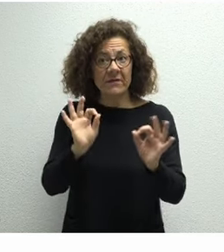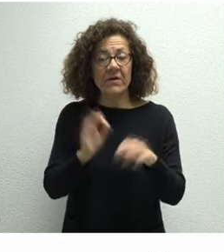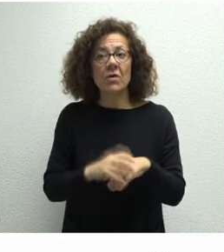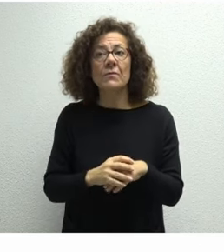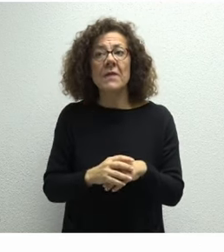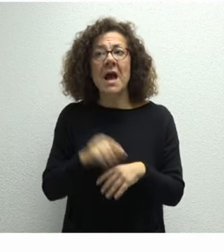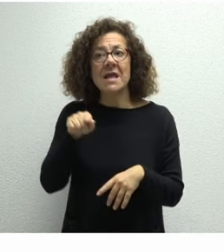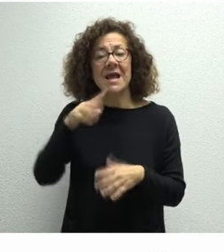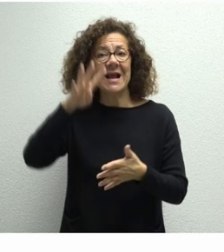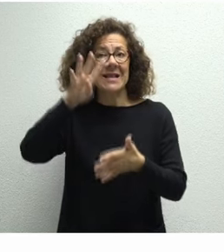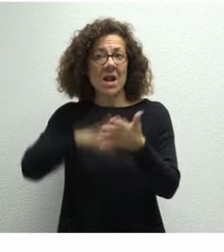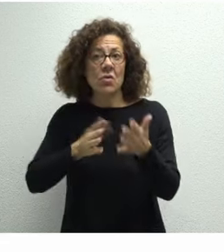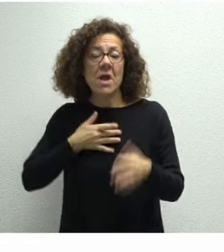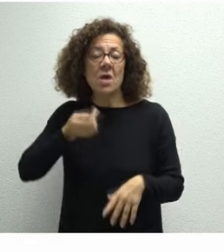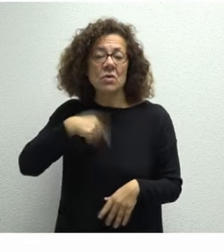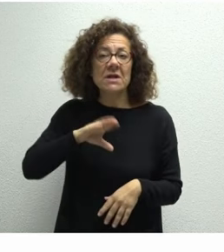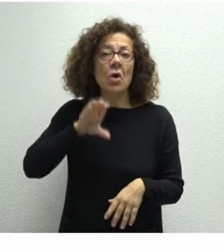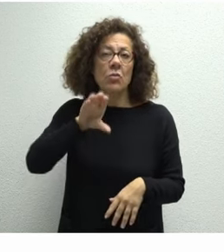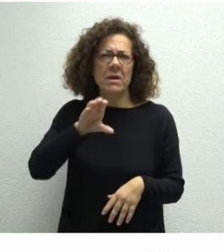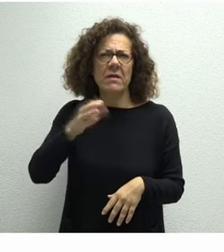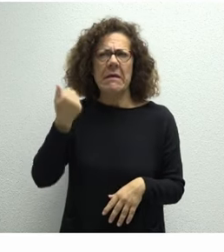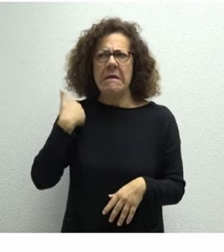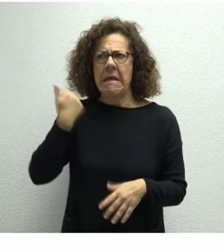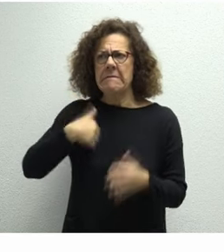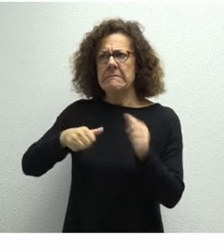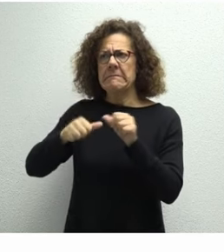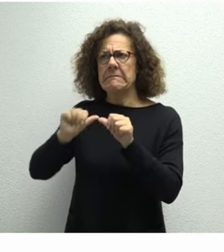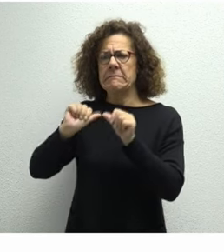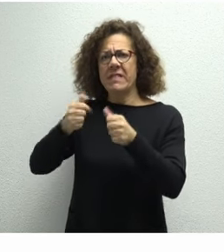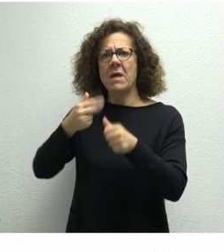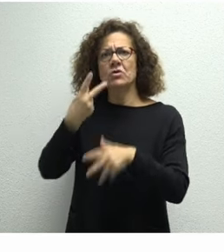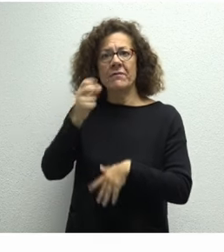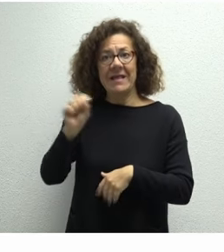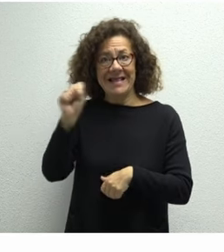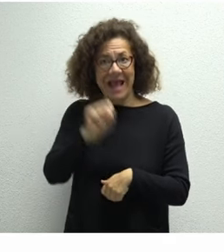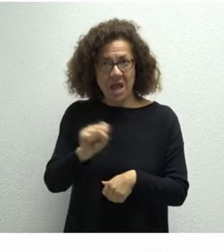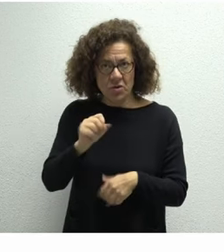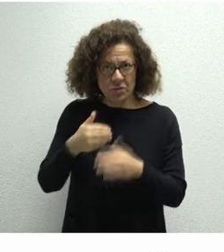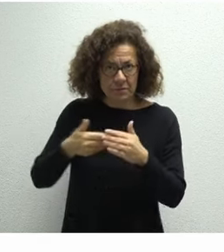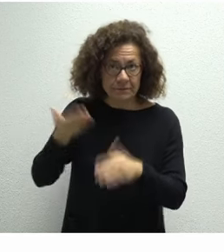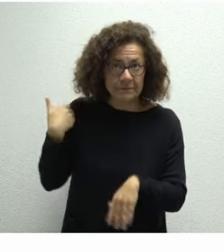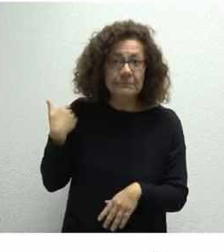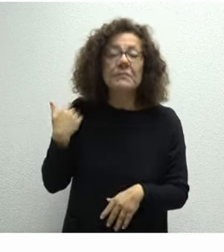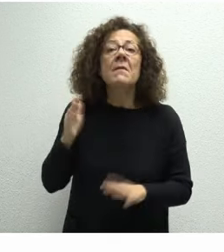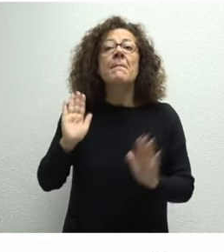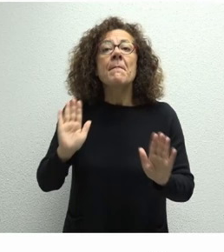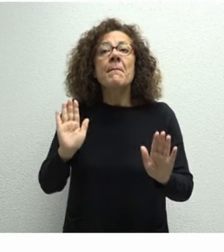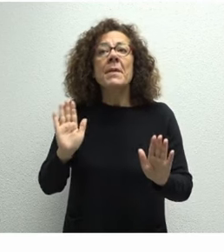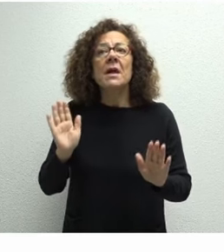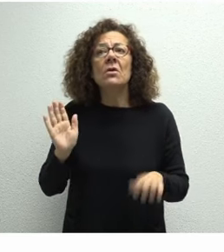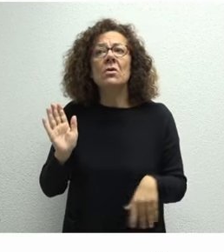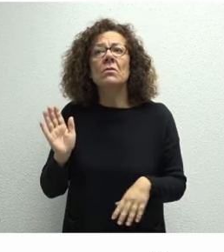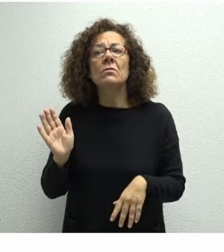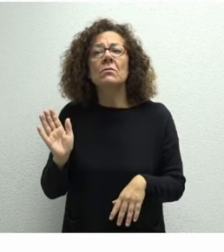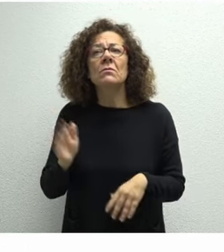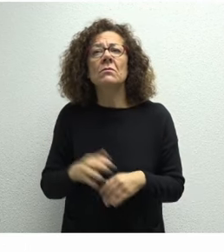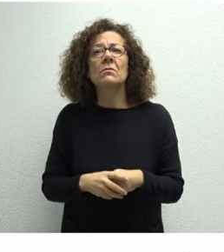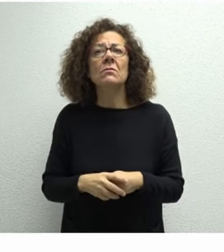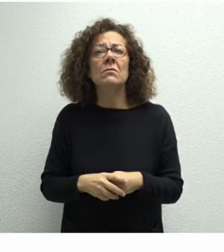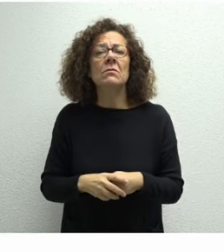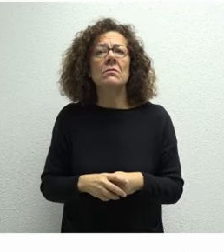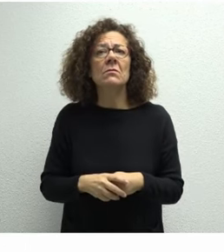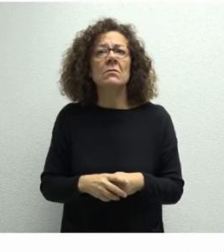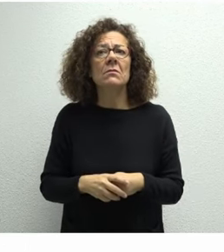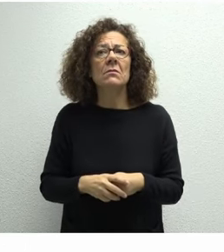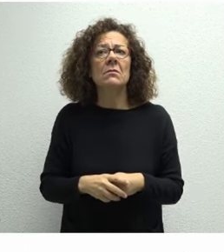en Cataluña en nuestra comunidad desde hace 20 años que tenemos esa red pero lo lo digo No pues bueno